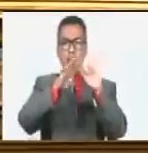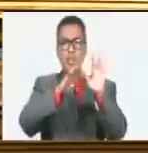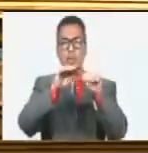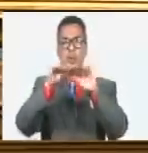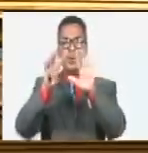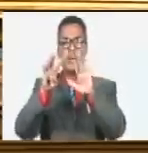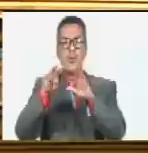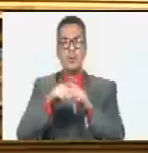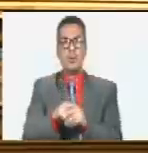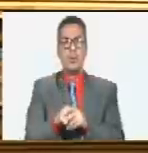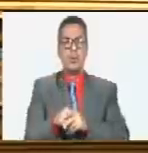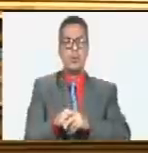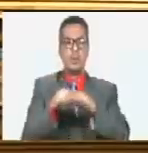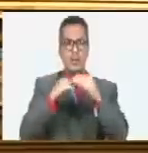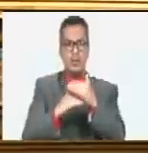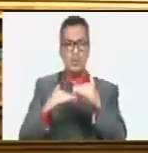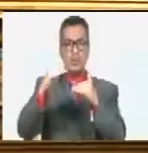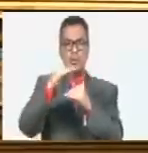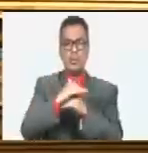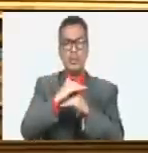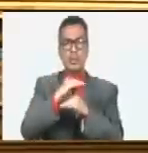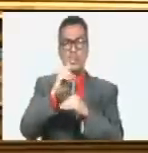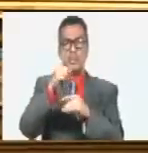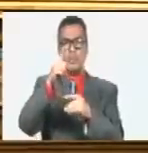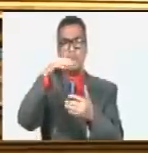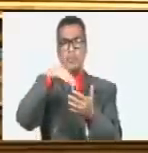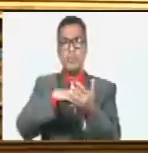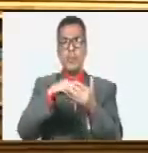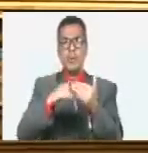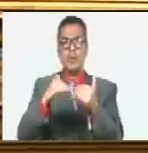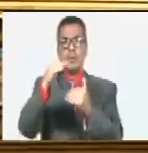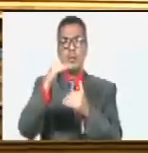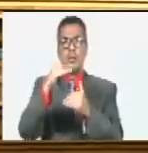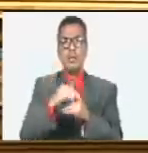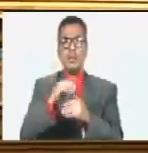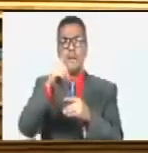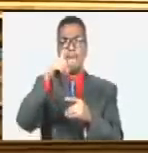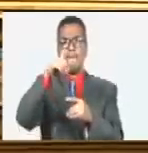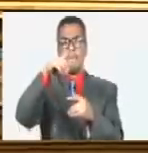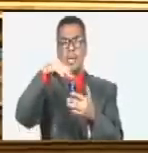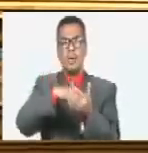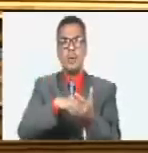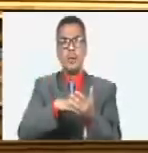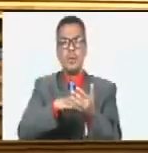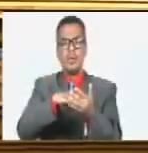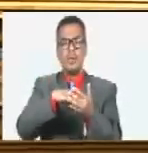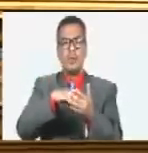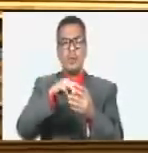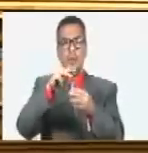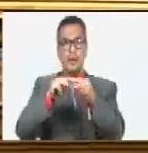1999, por encima de la cota 1000, es decir, por encima de los 1000 metros de altura en la ciudad de Caracas. ¿Sabes cuánto?